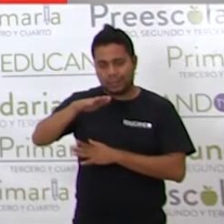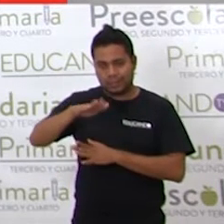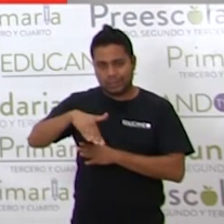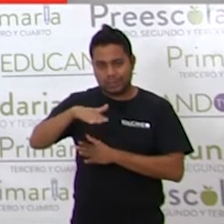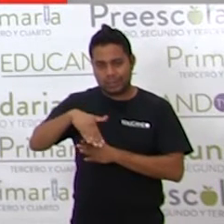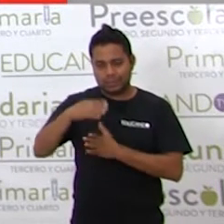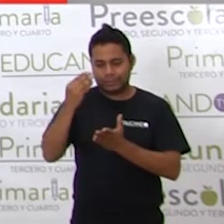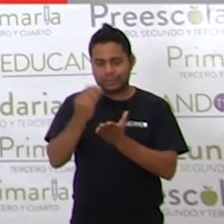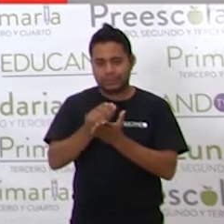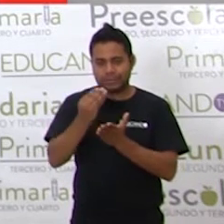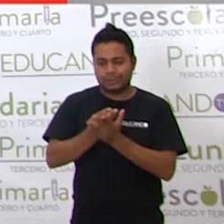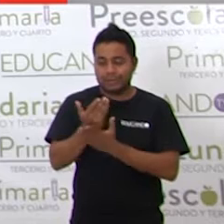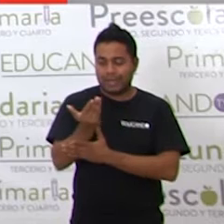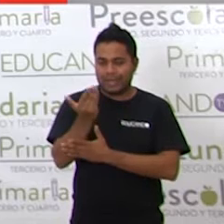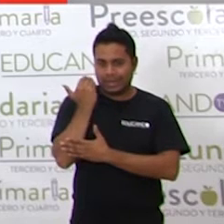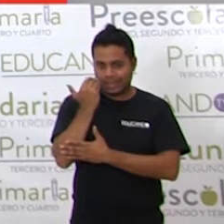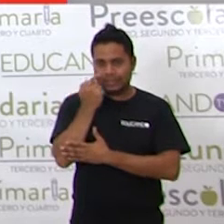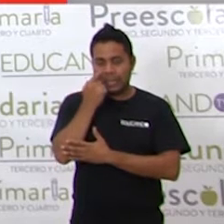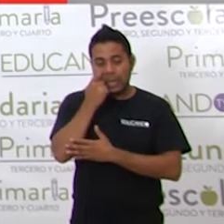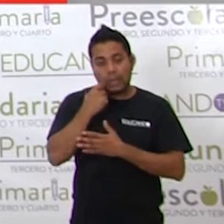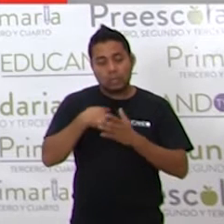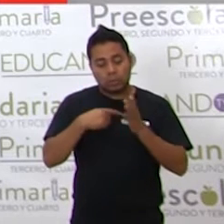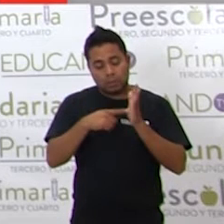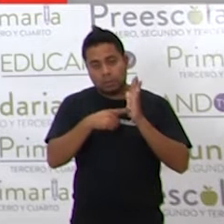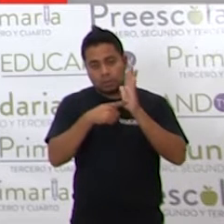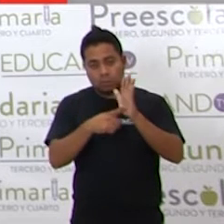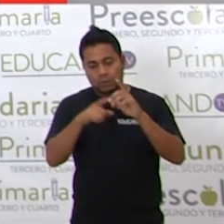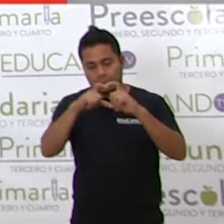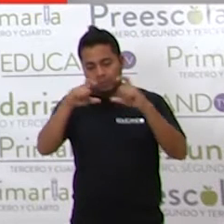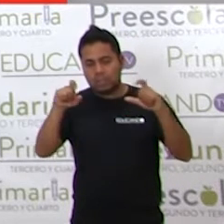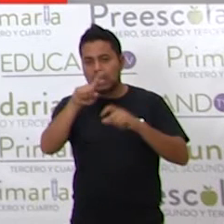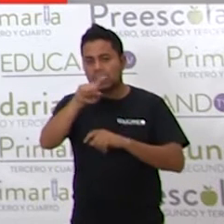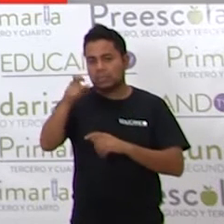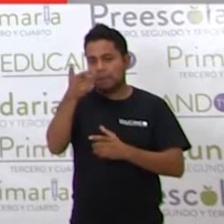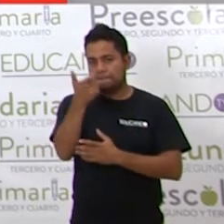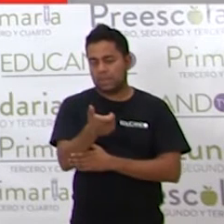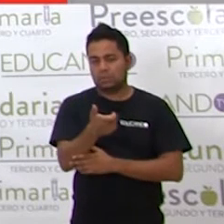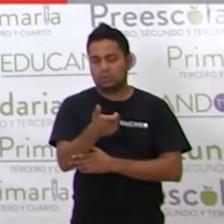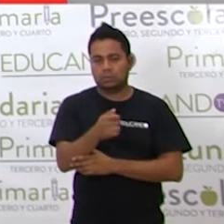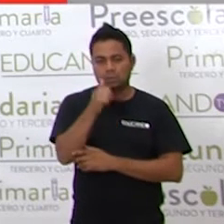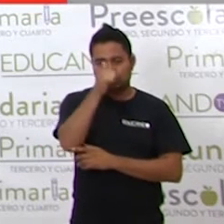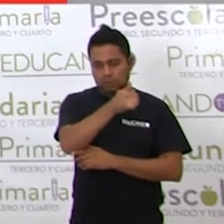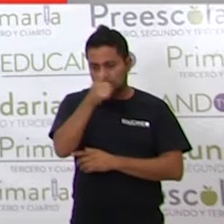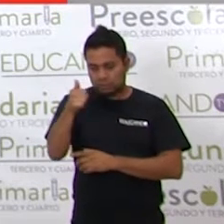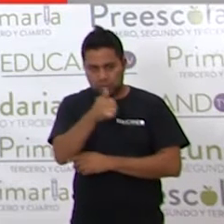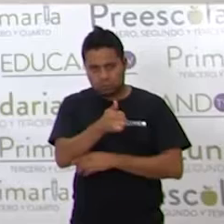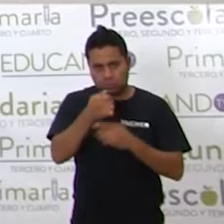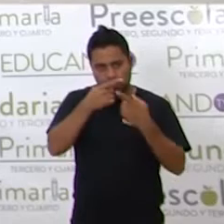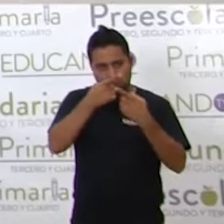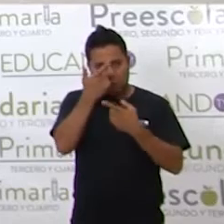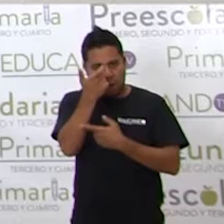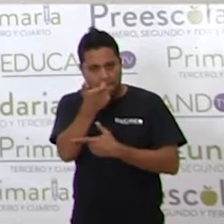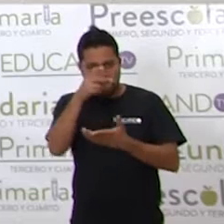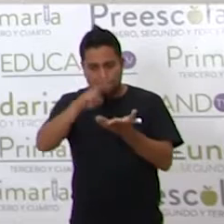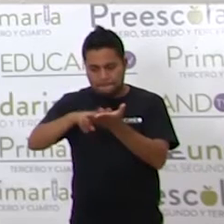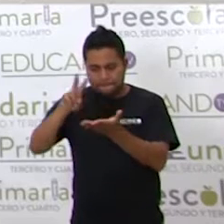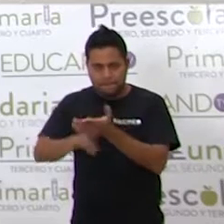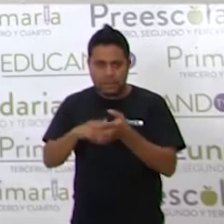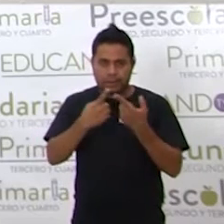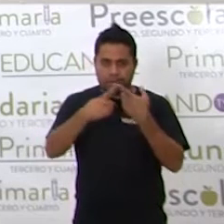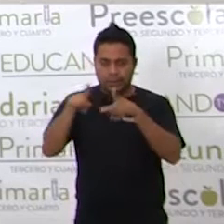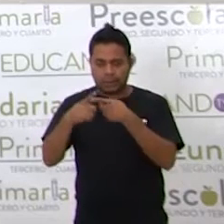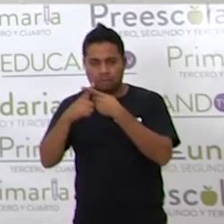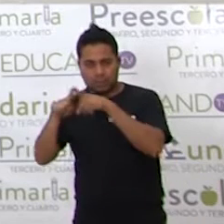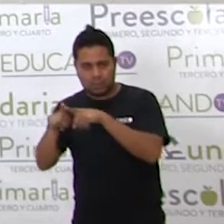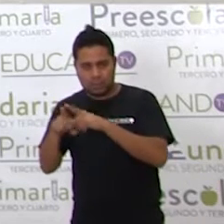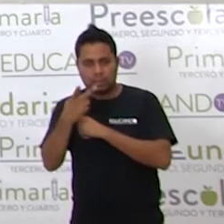en la sesión anterior, de 100 pesos. Cada uno vale diferente, pero